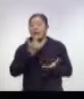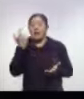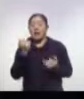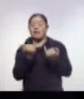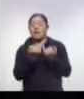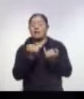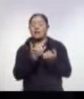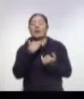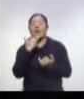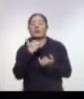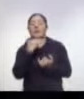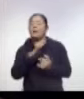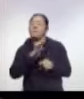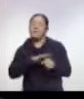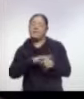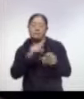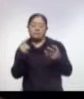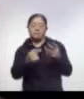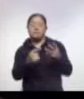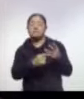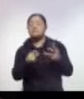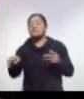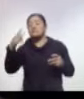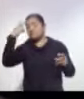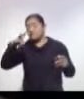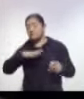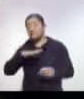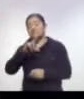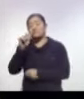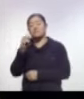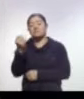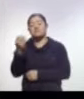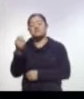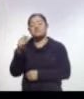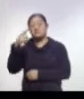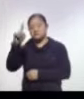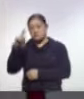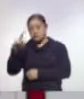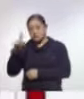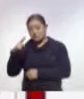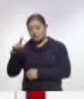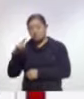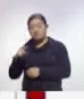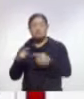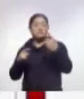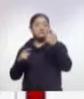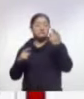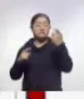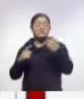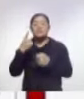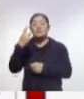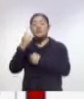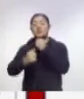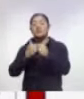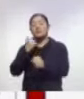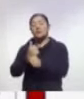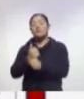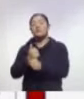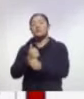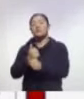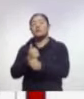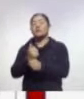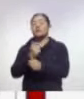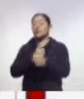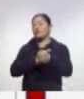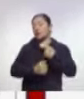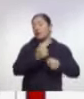entre otras acciones. México obtuvo una calificación de 29 puntos en la escala de 100, un punto más que el año anterior, lo que lo coloca